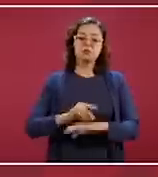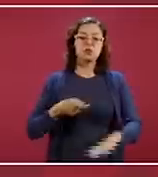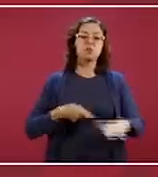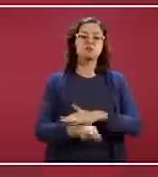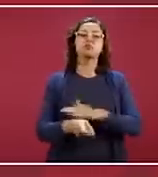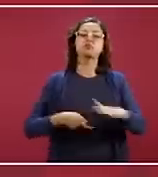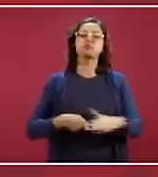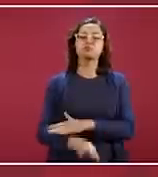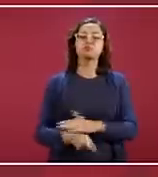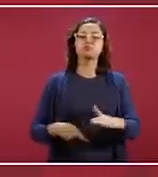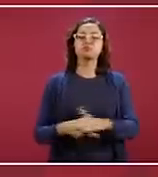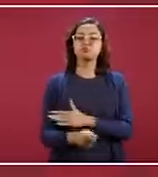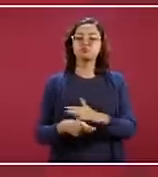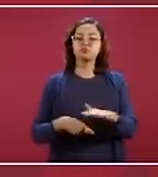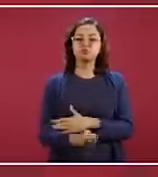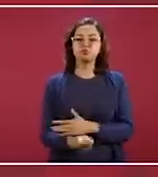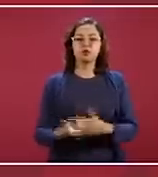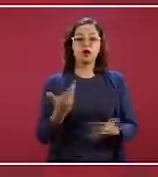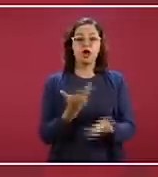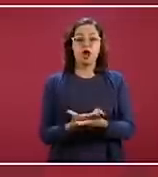y que ahora